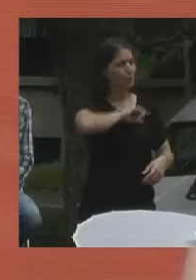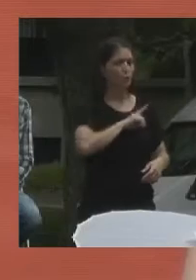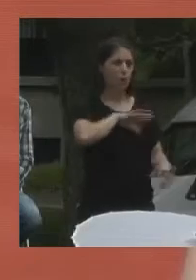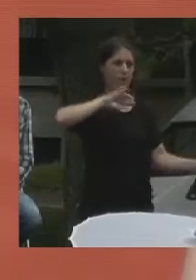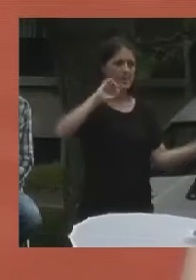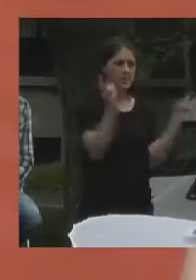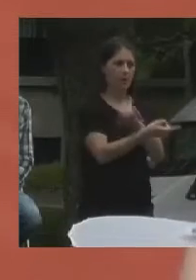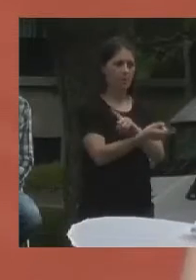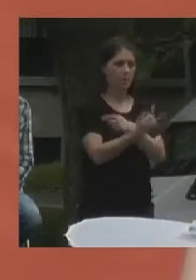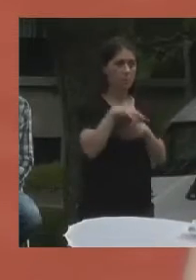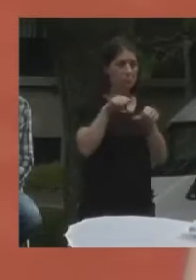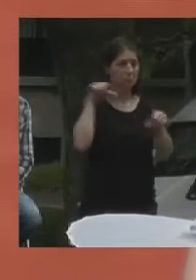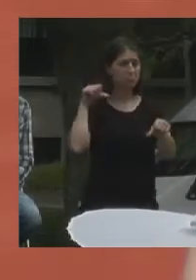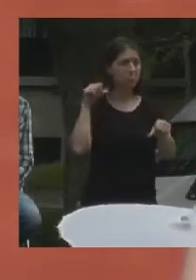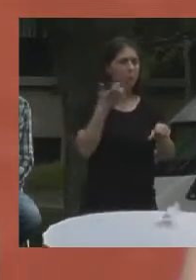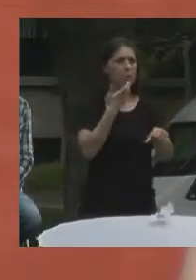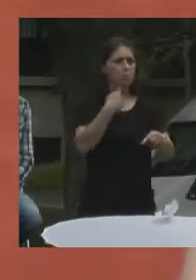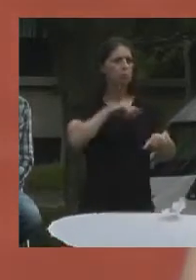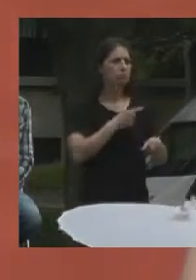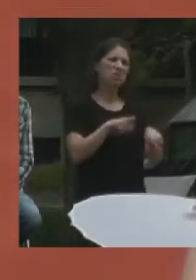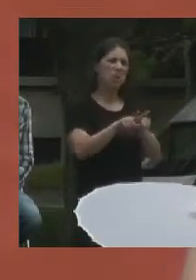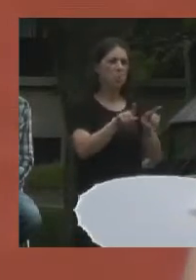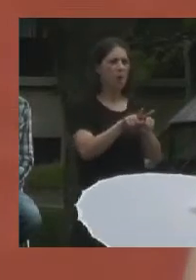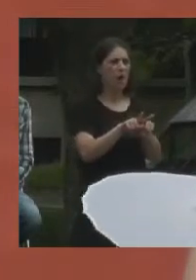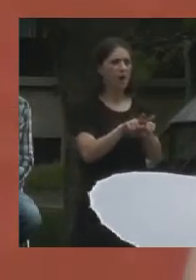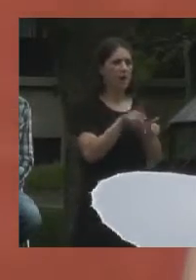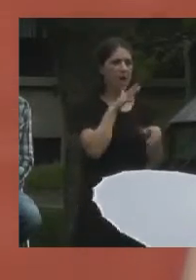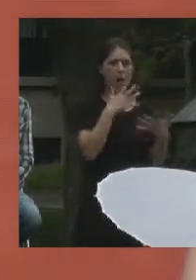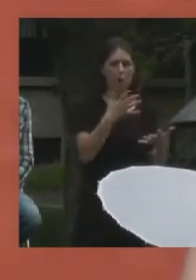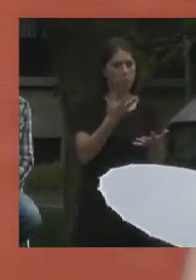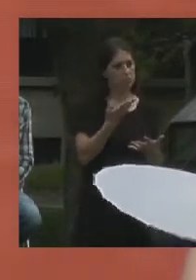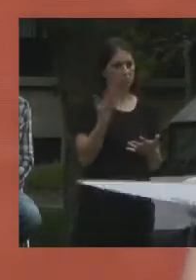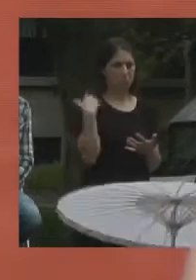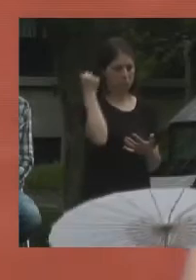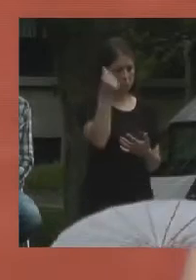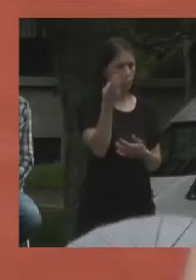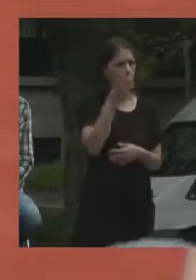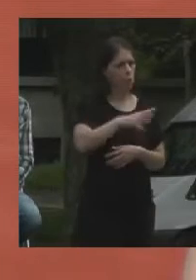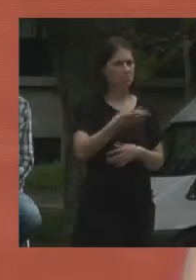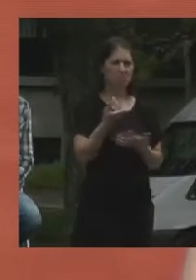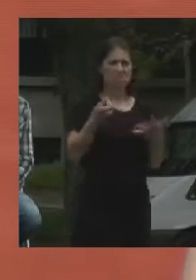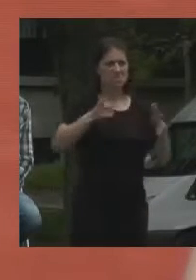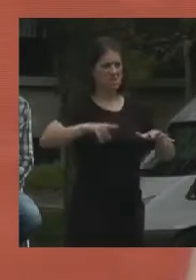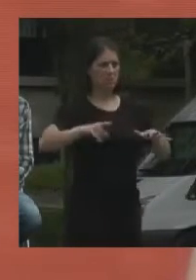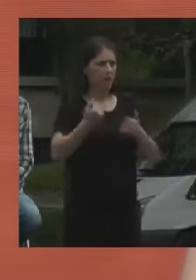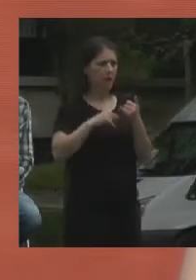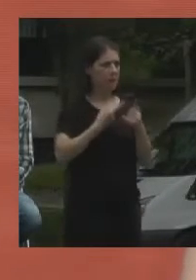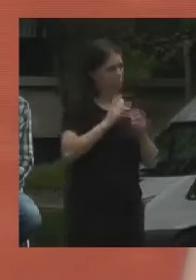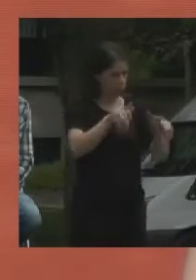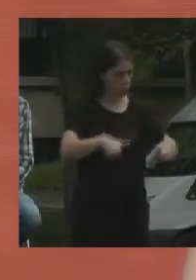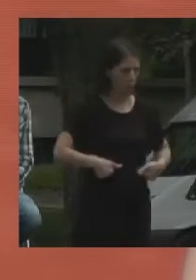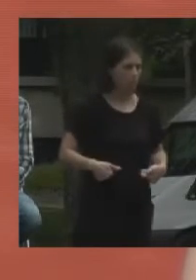Ninguén esperaba, penso, que estivéramos agora 4 meses ou 6 meses despois das eleccións do 20D outra vez